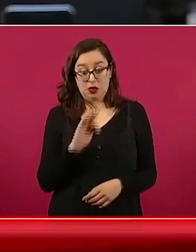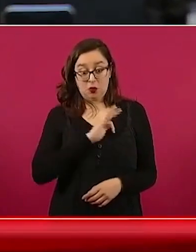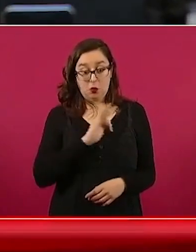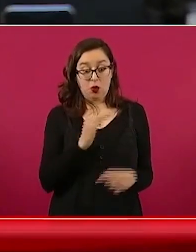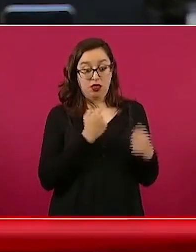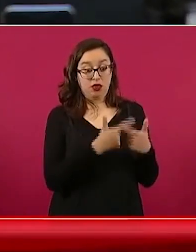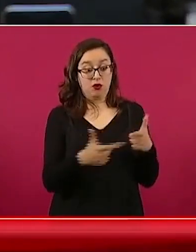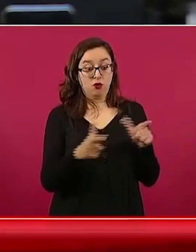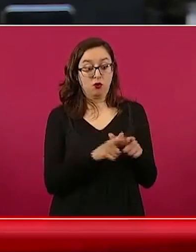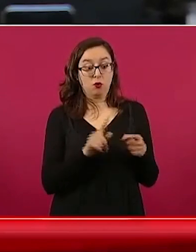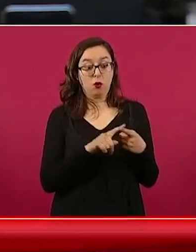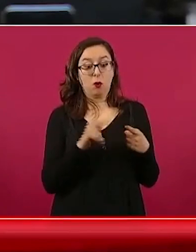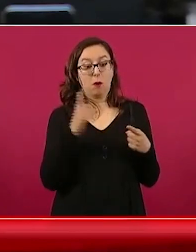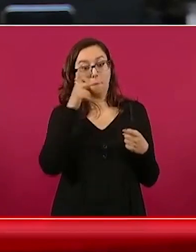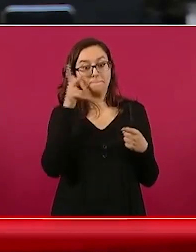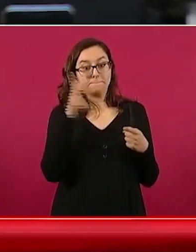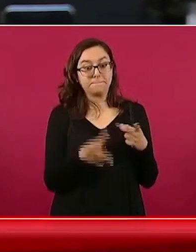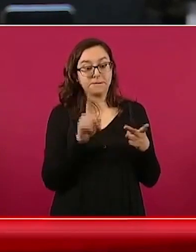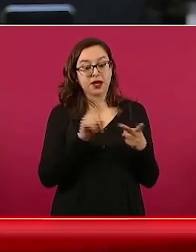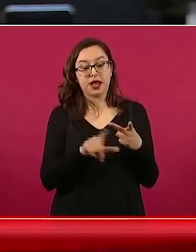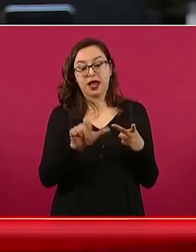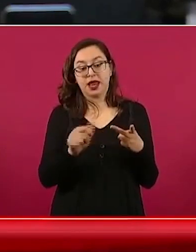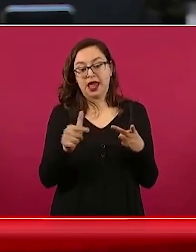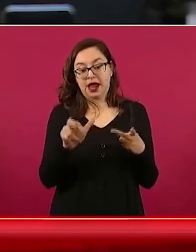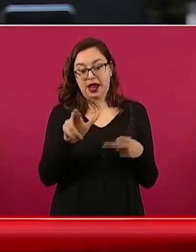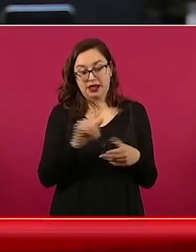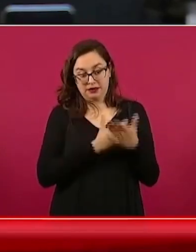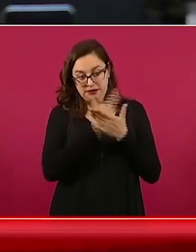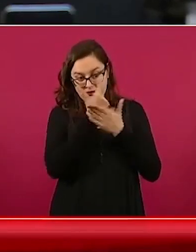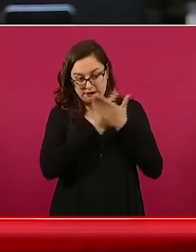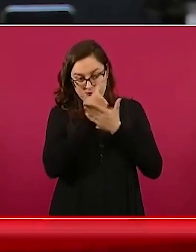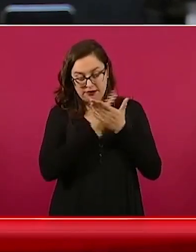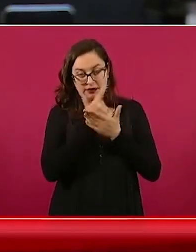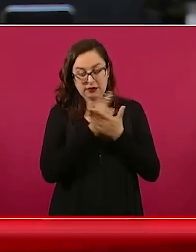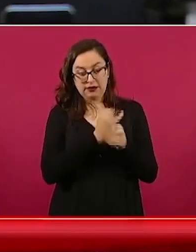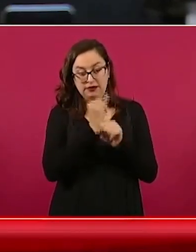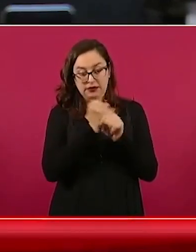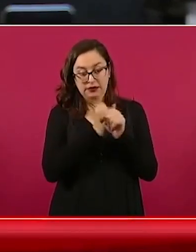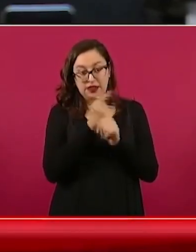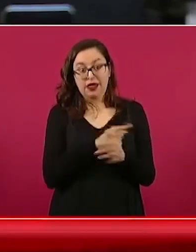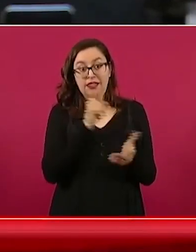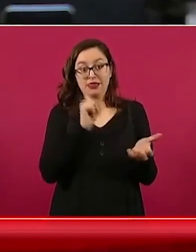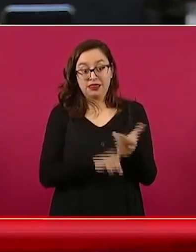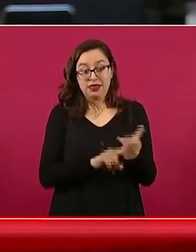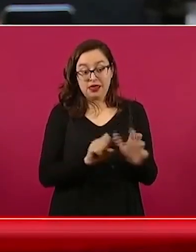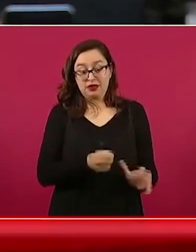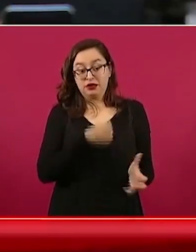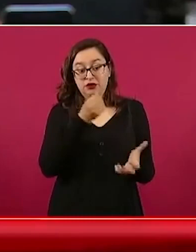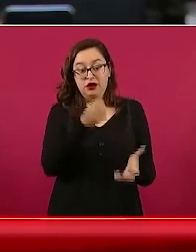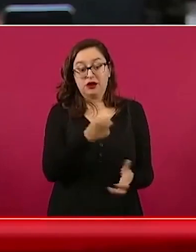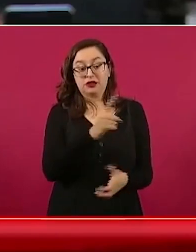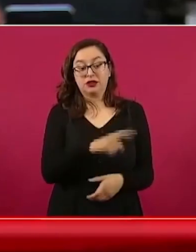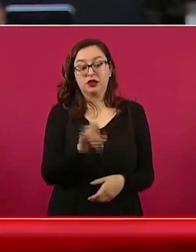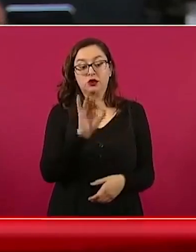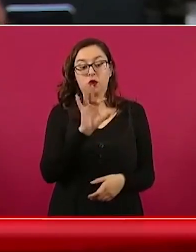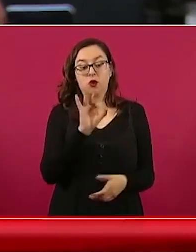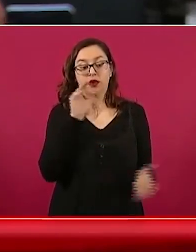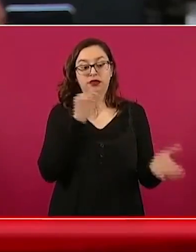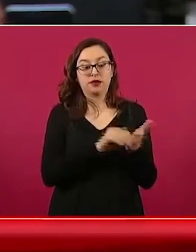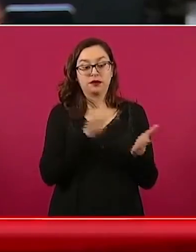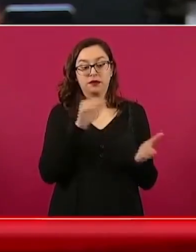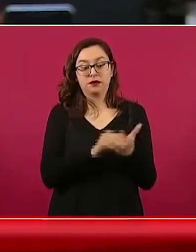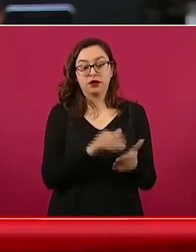y Grupo Legari? Hay datos que afirman que el fútbol mexicano maneja hasta 140 mil millones de